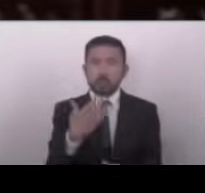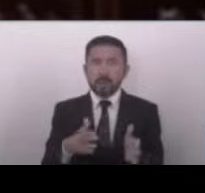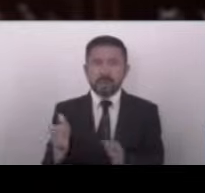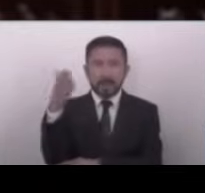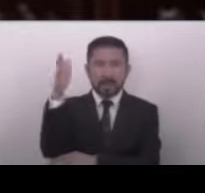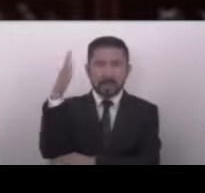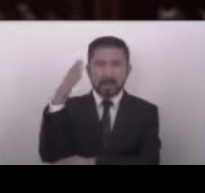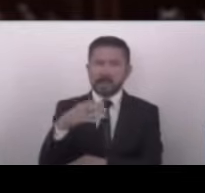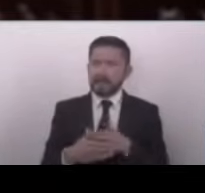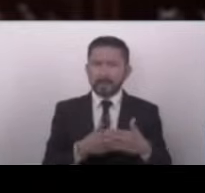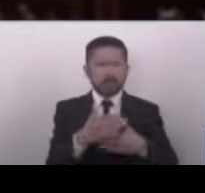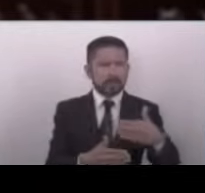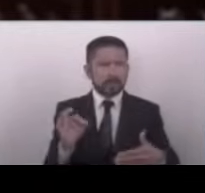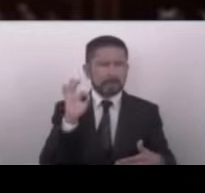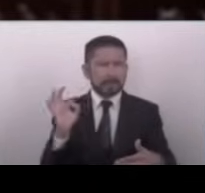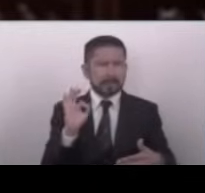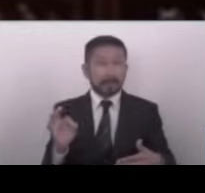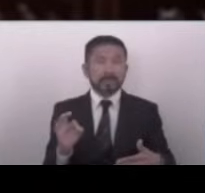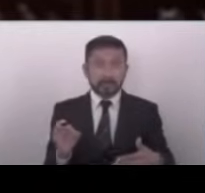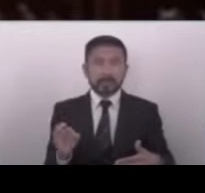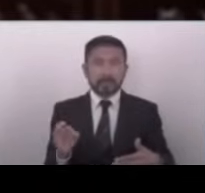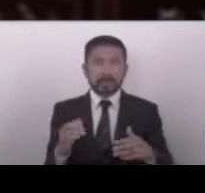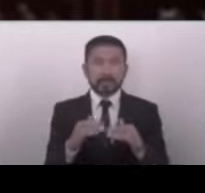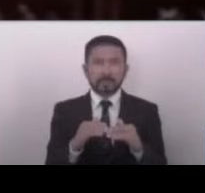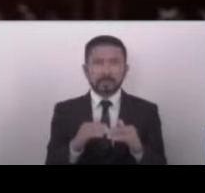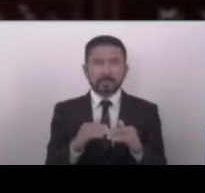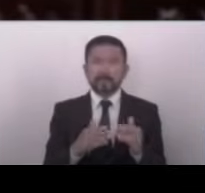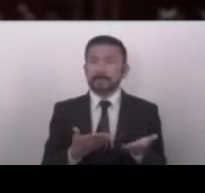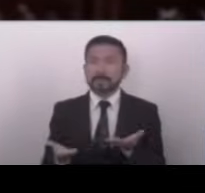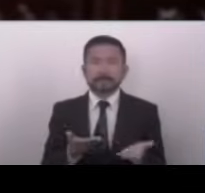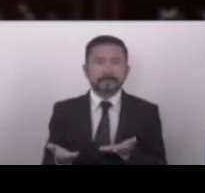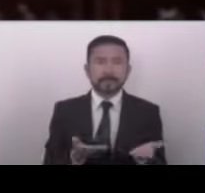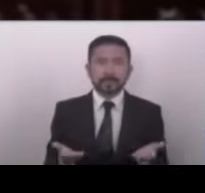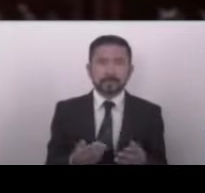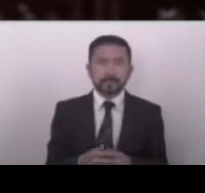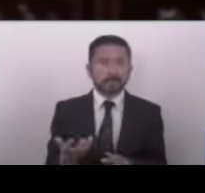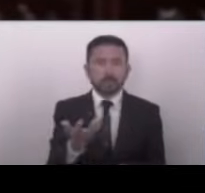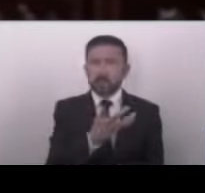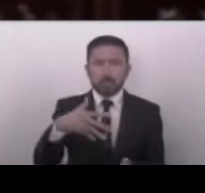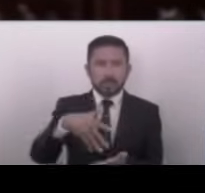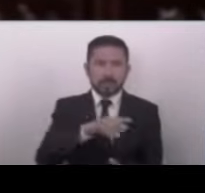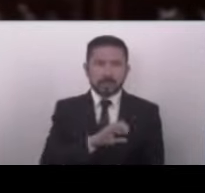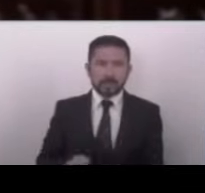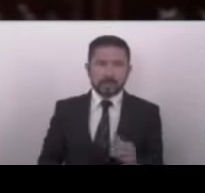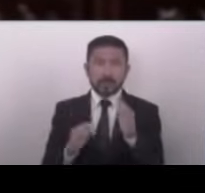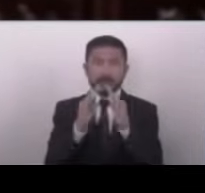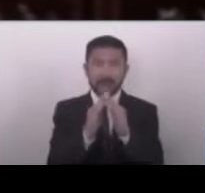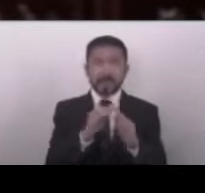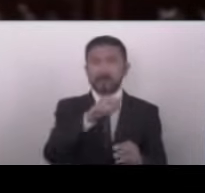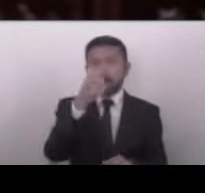mejorado todos estos procesos y se ha mejorado muchísimo la atención hacia nuestra gente cosas que